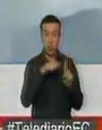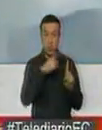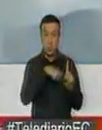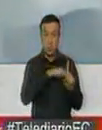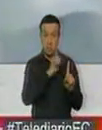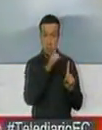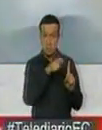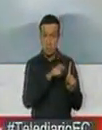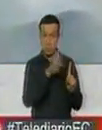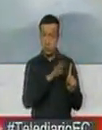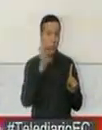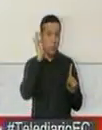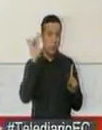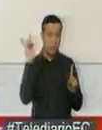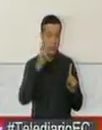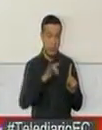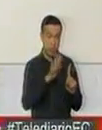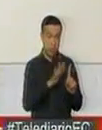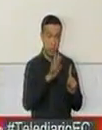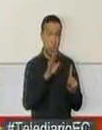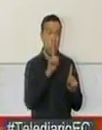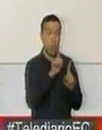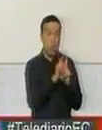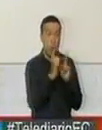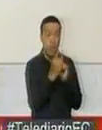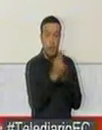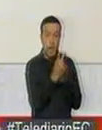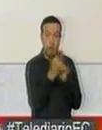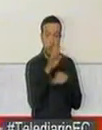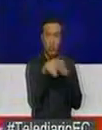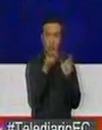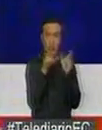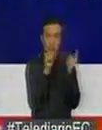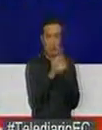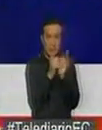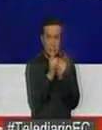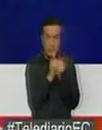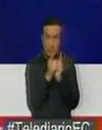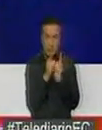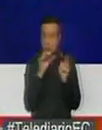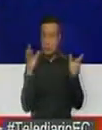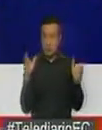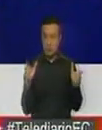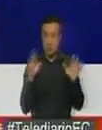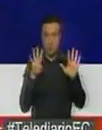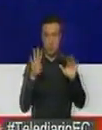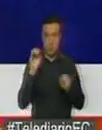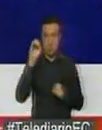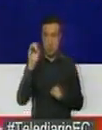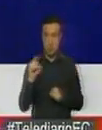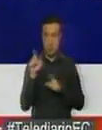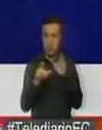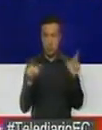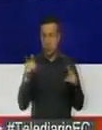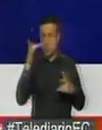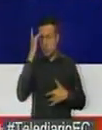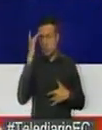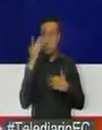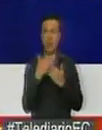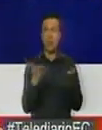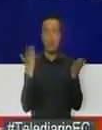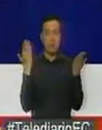primario, es decir, a los contactos directos de la primera paciente. Un 90% de estos casos identificados